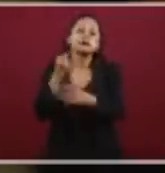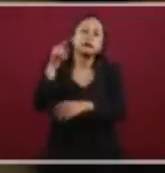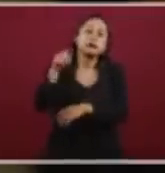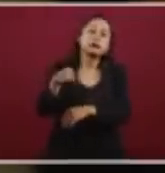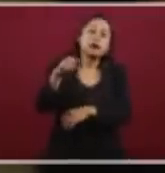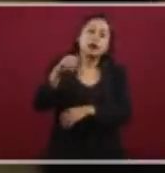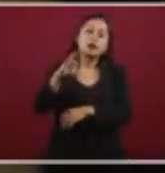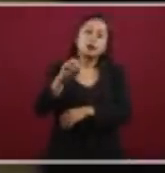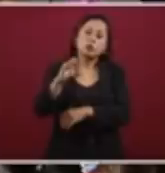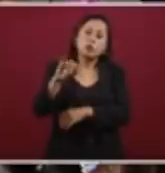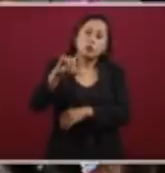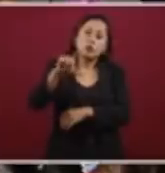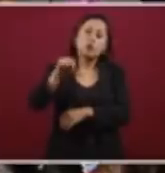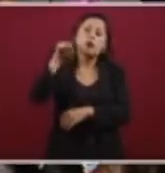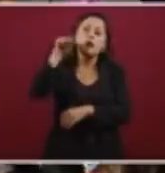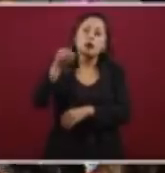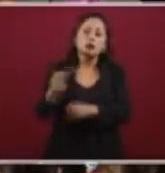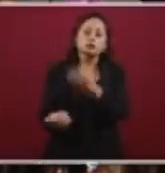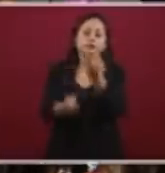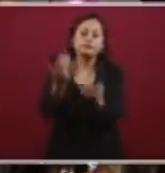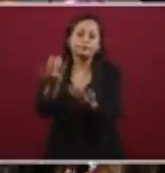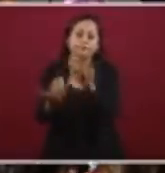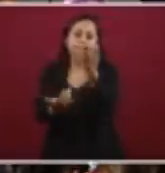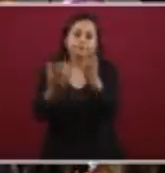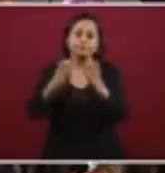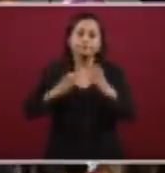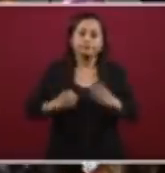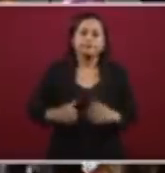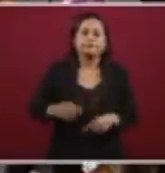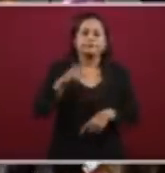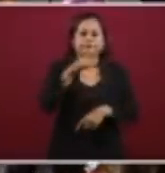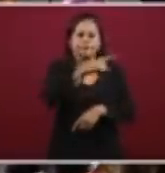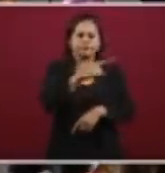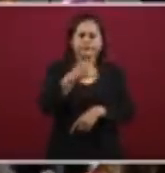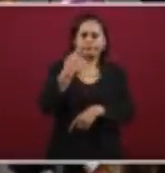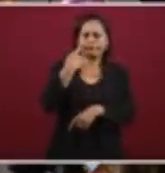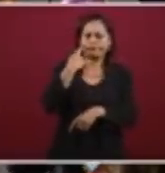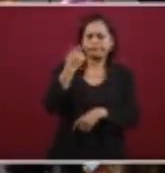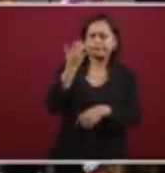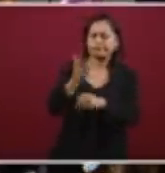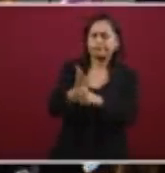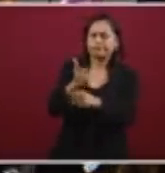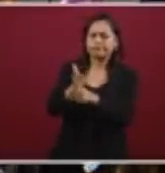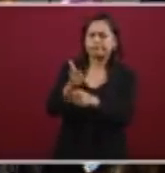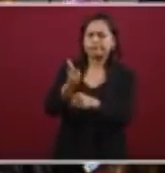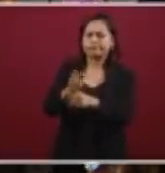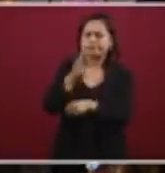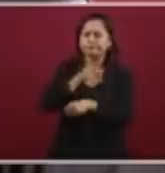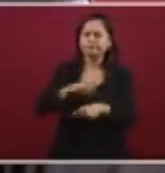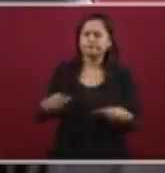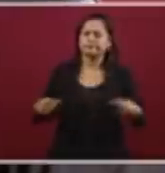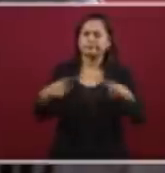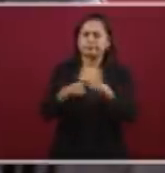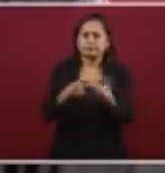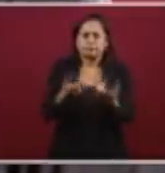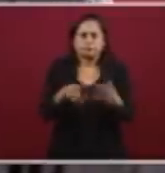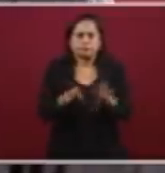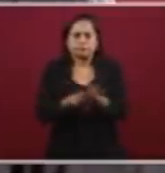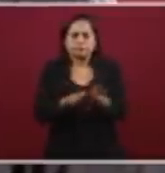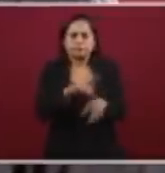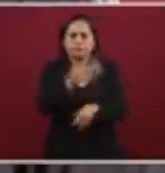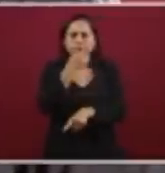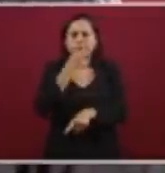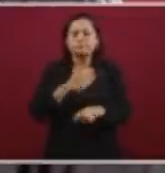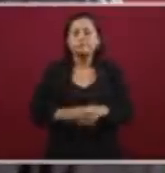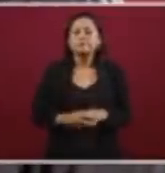fueron incinerados después de las inconsistencias que ustedes han detectado gracias como lo comenté hace rato y la